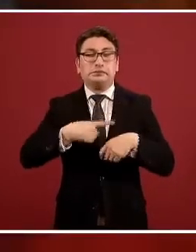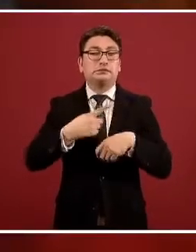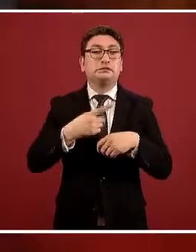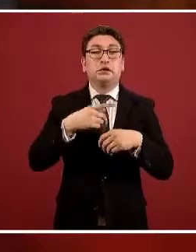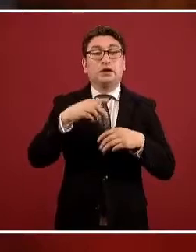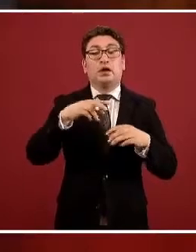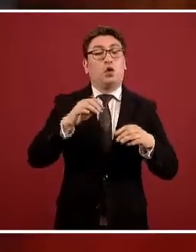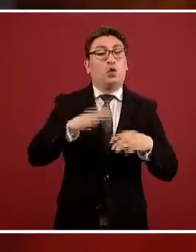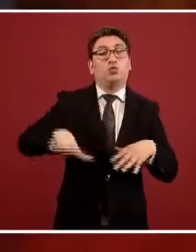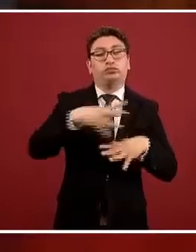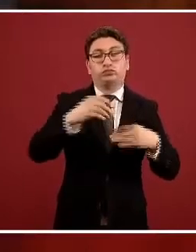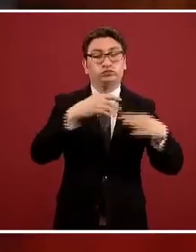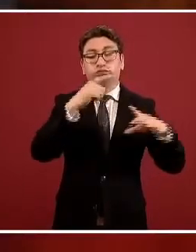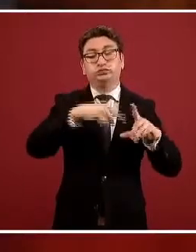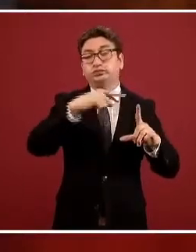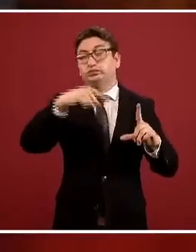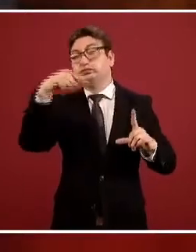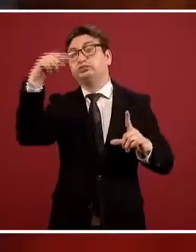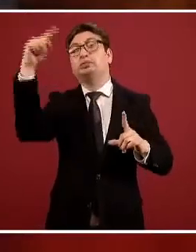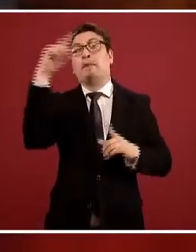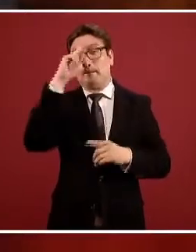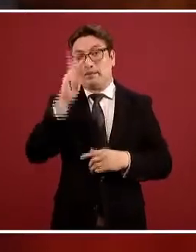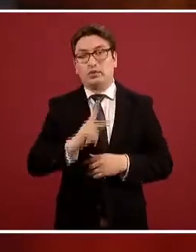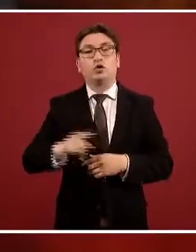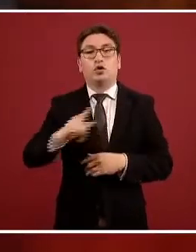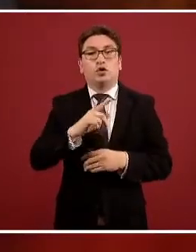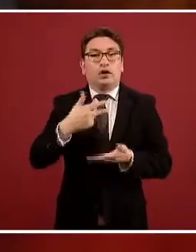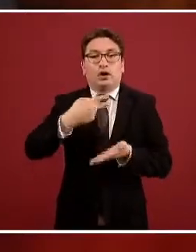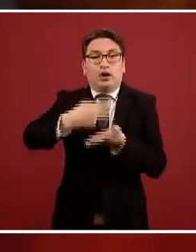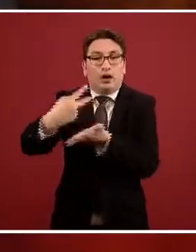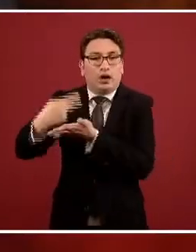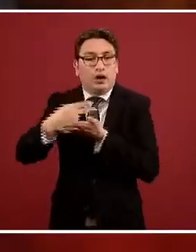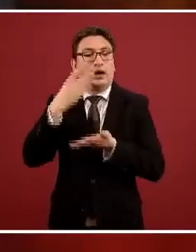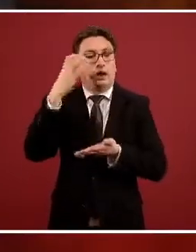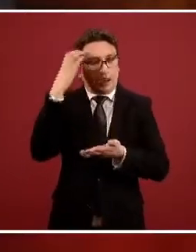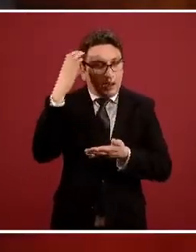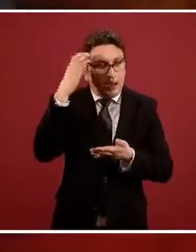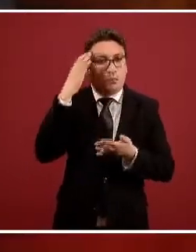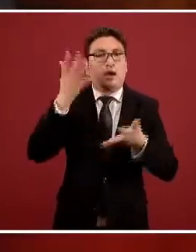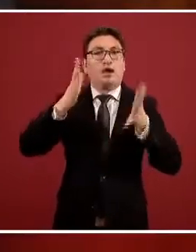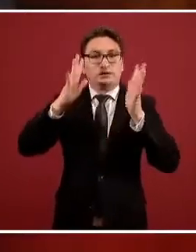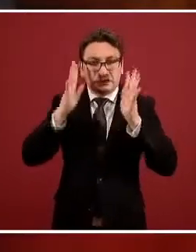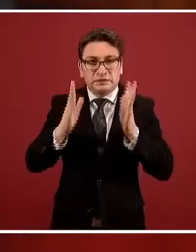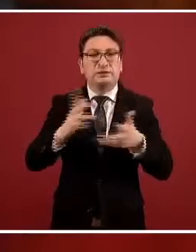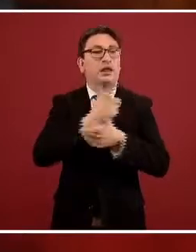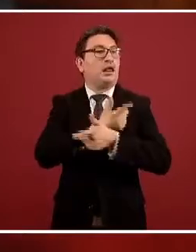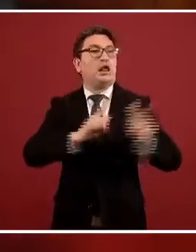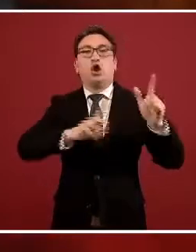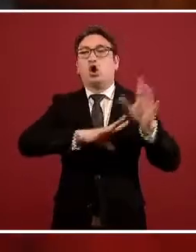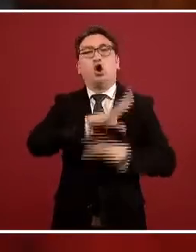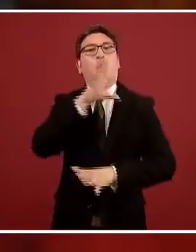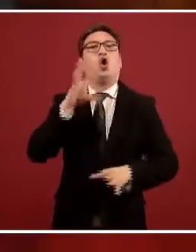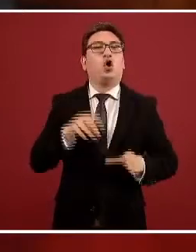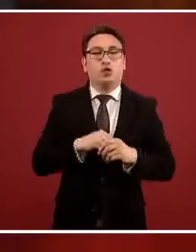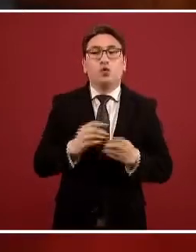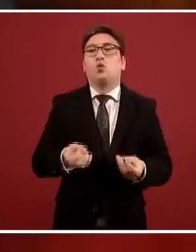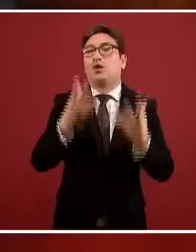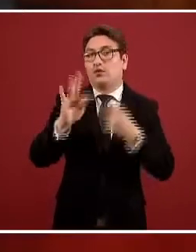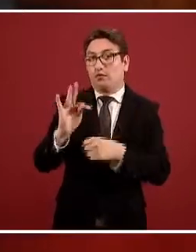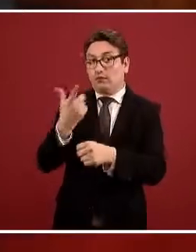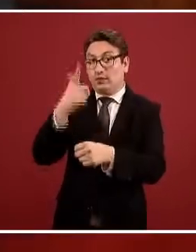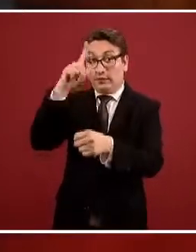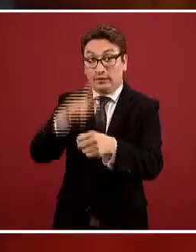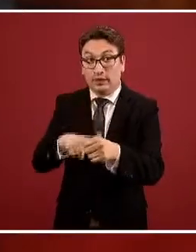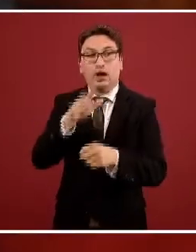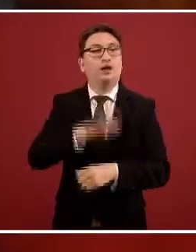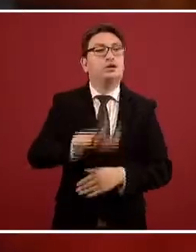para cuidados intensivos, para cuidados críticos, estiman tener ya de todo el sistema, es decir, tanto lo federal como